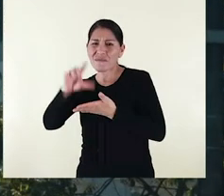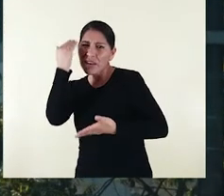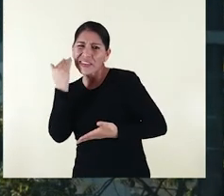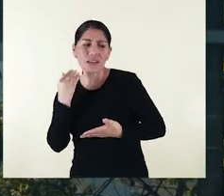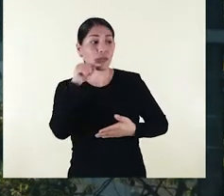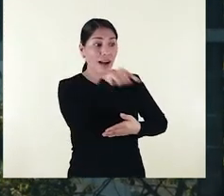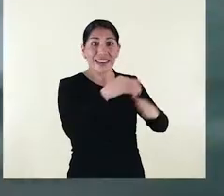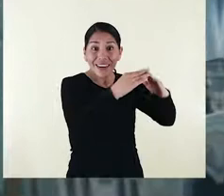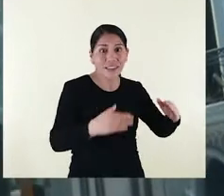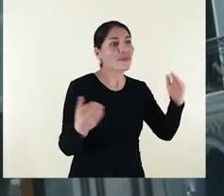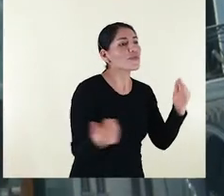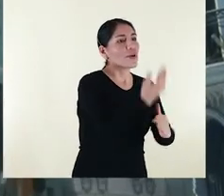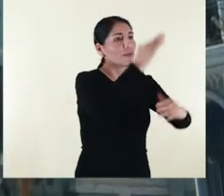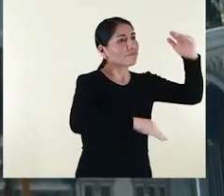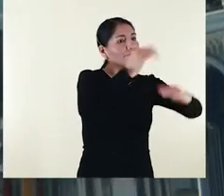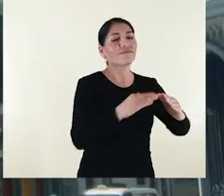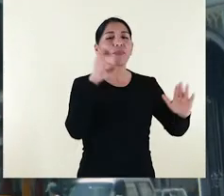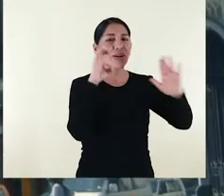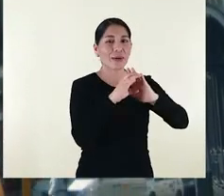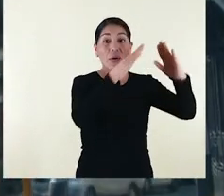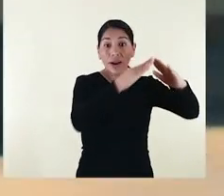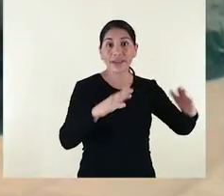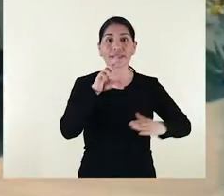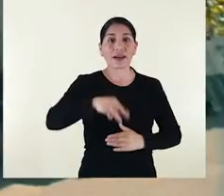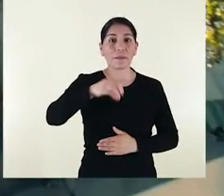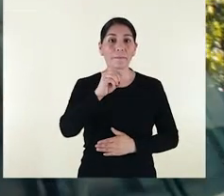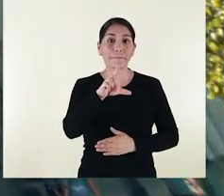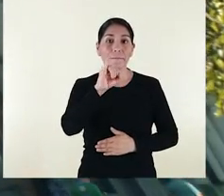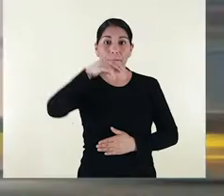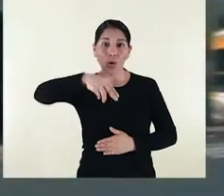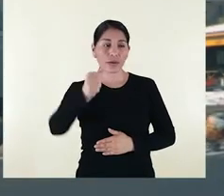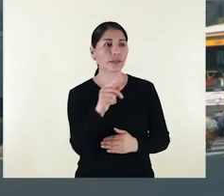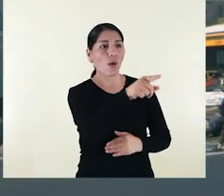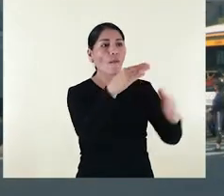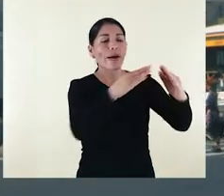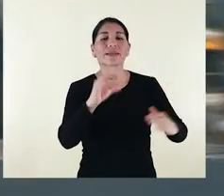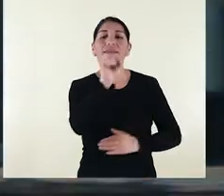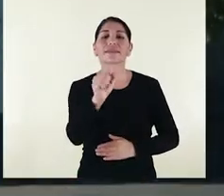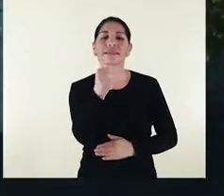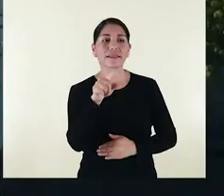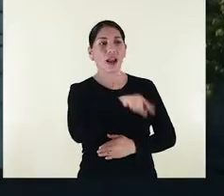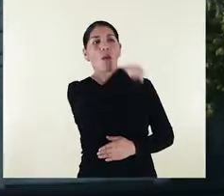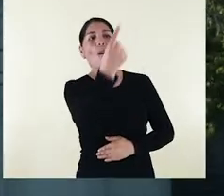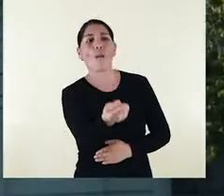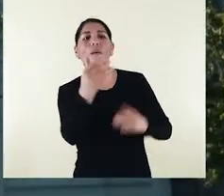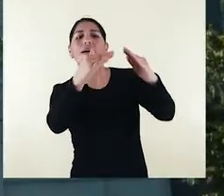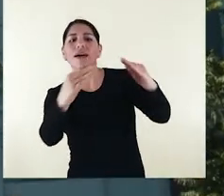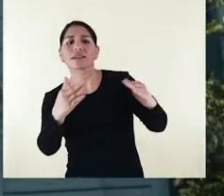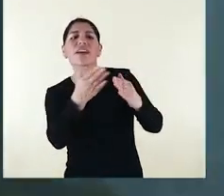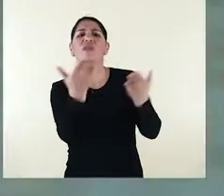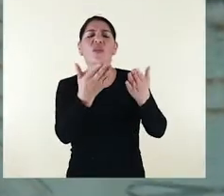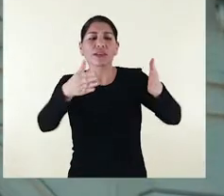para construir nuevos palacetes de tendencia modernista como la Casa Molina, la Casa Sal y Rosas o la Quinta Laña.